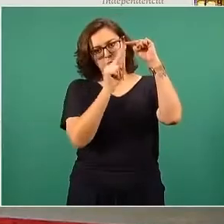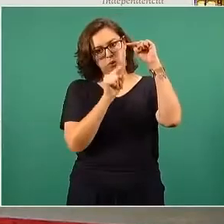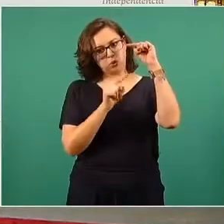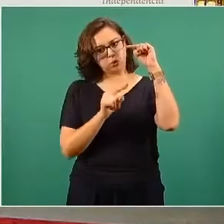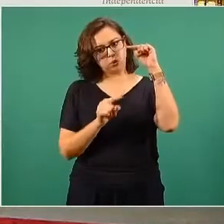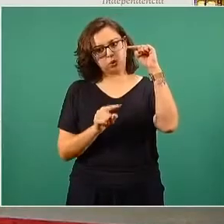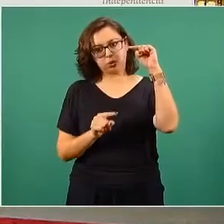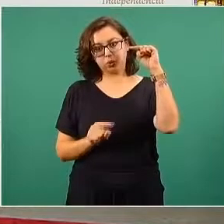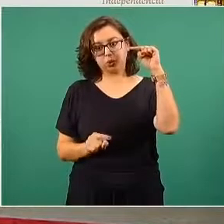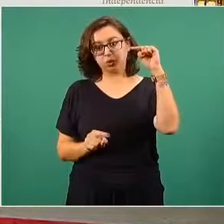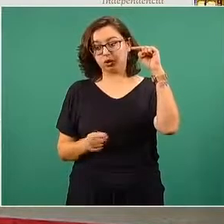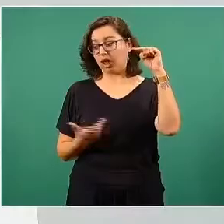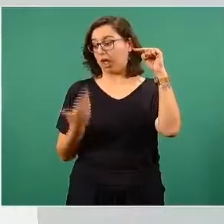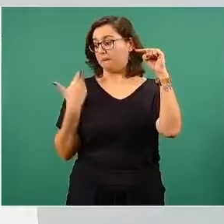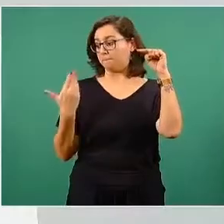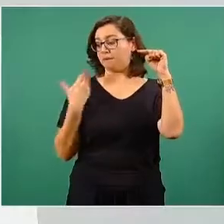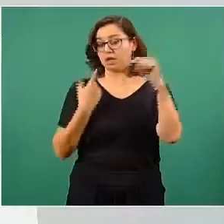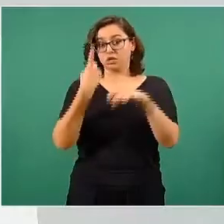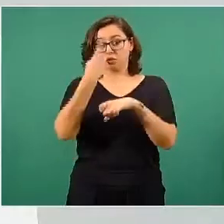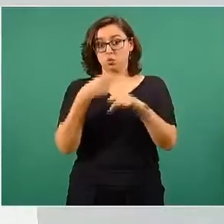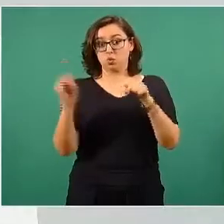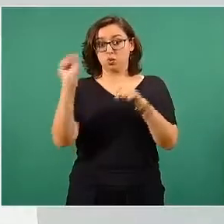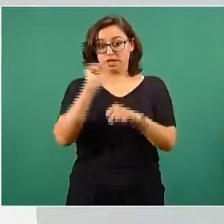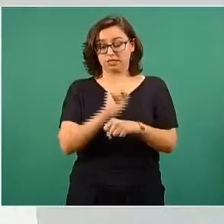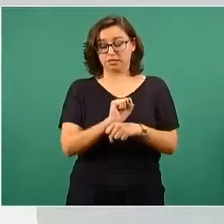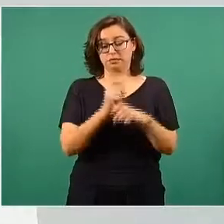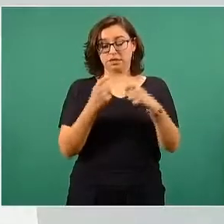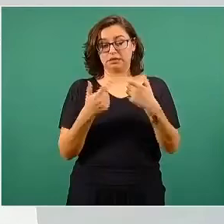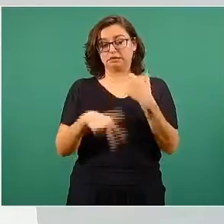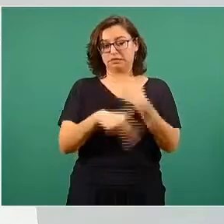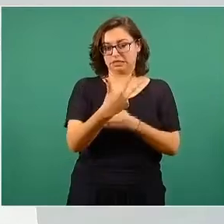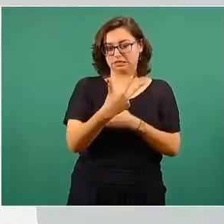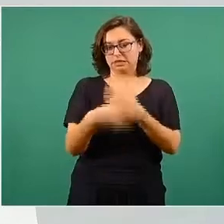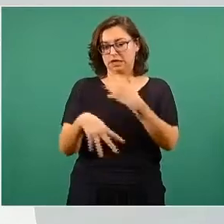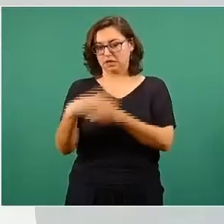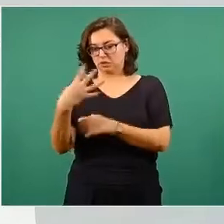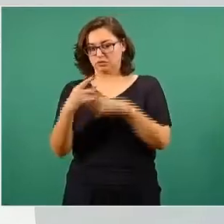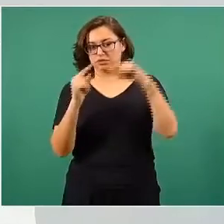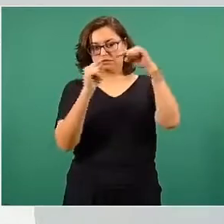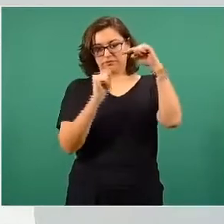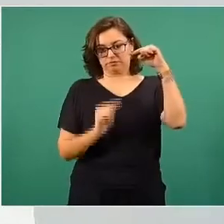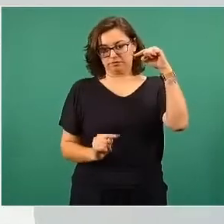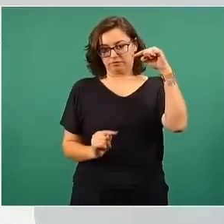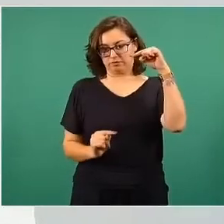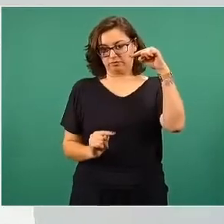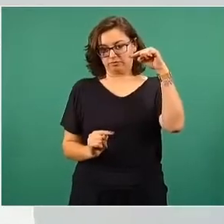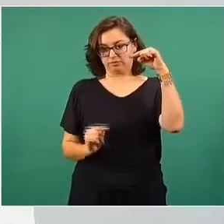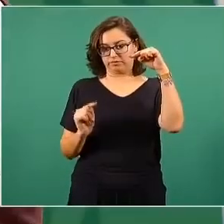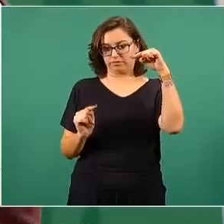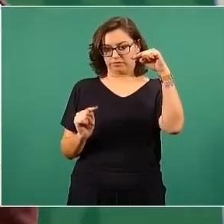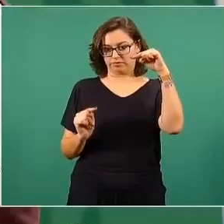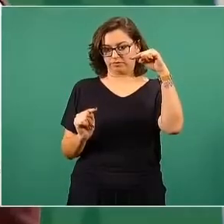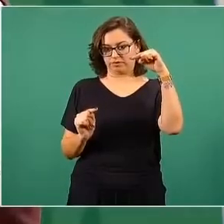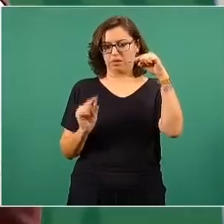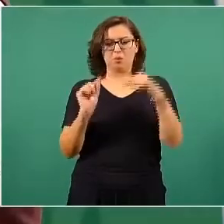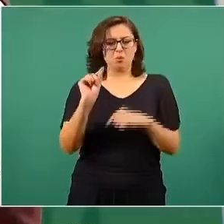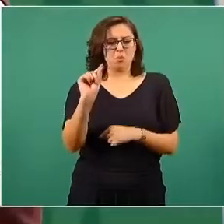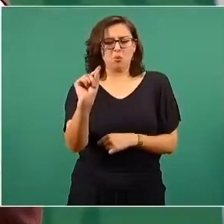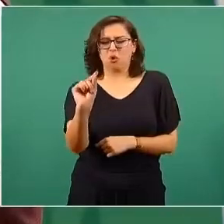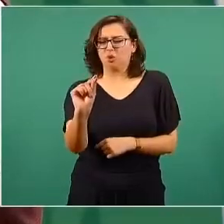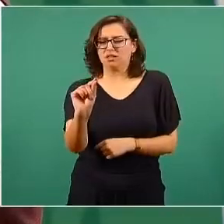esta última semana, entre la graficada, entre la 13 y la 14, desarrollan ahora esta